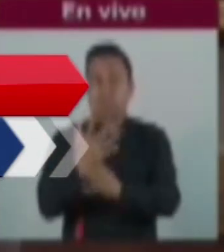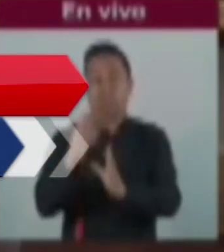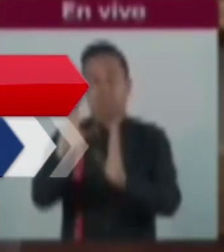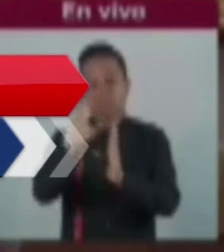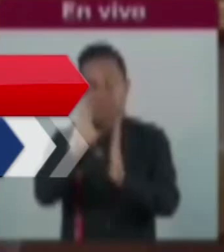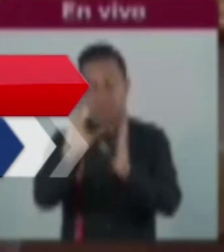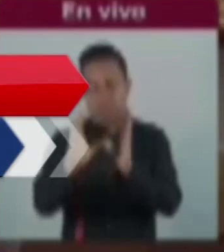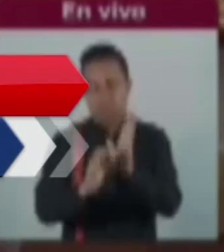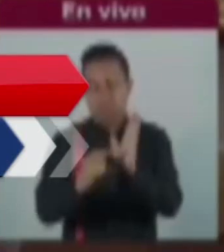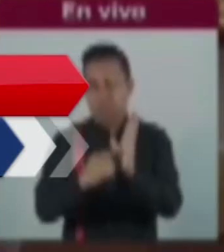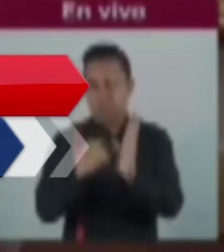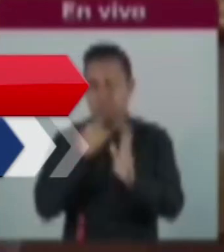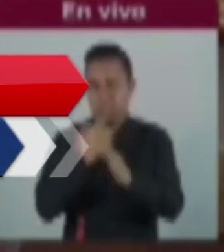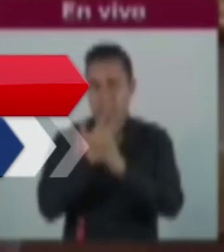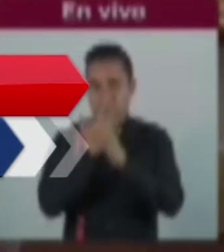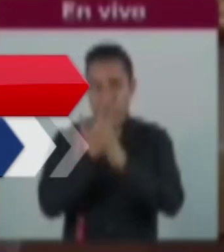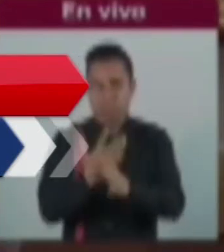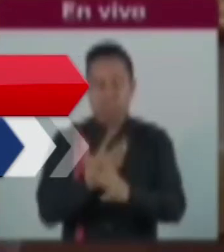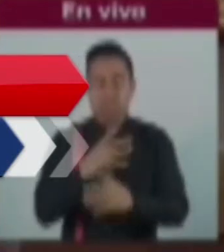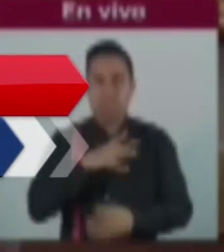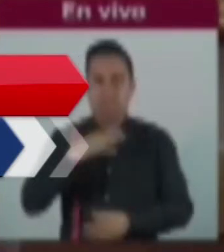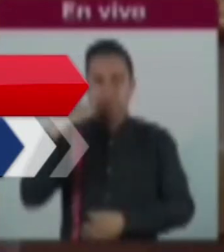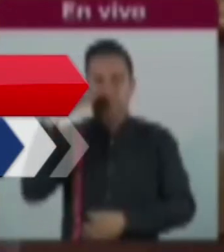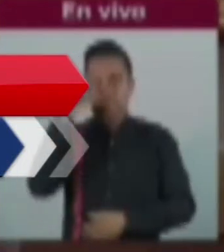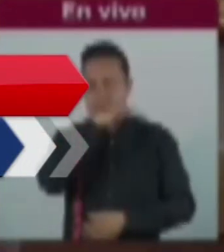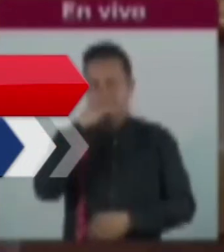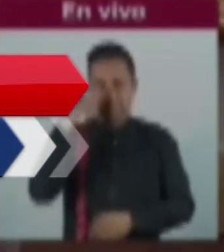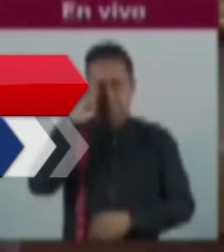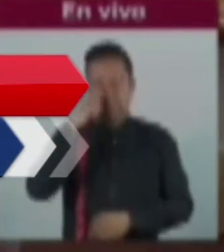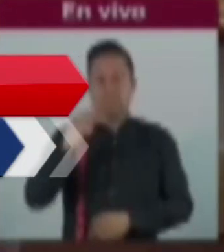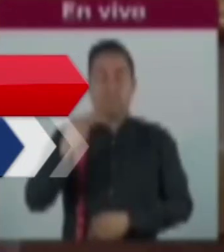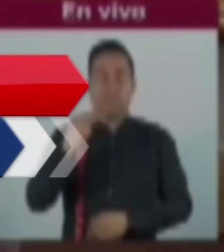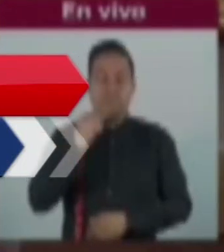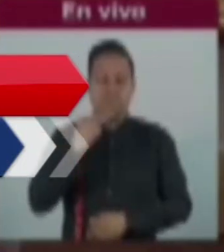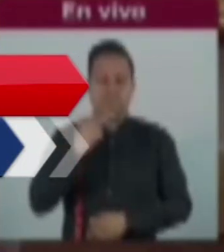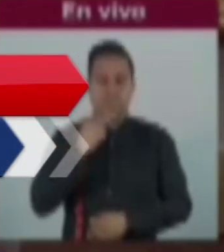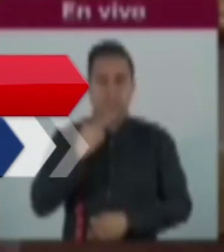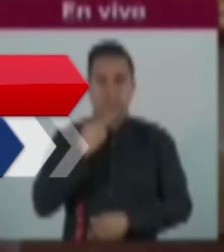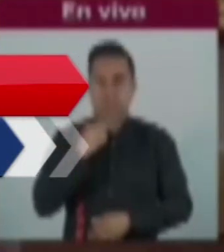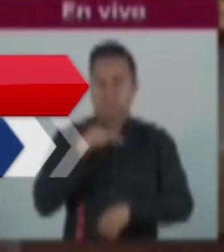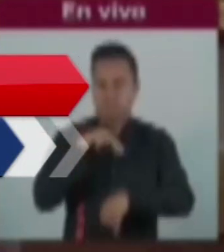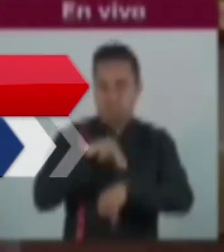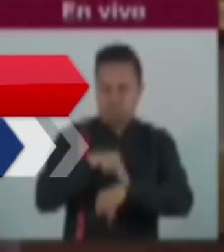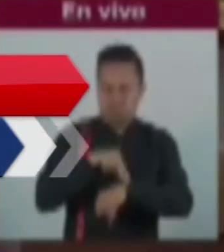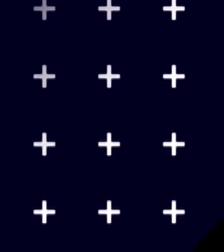sido tomada por el propio gobierno. Ojalá de verdad se cumpla.